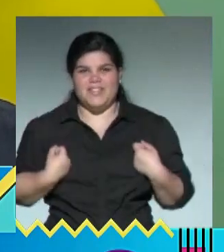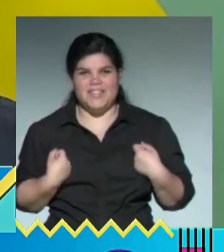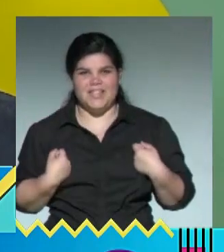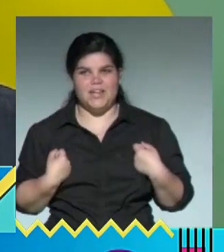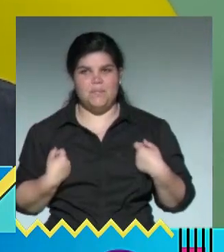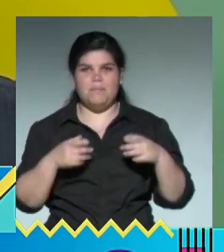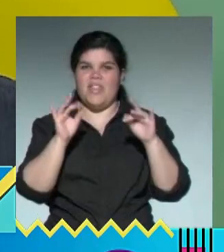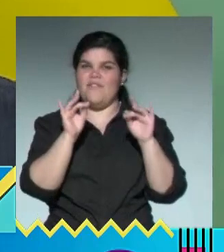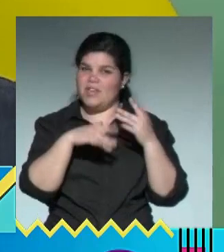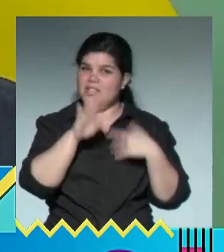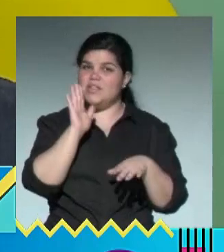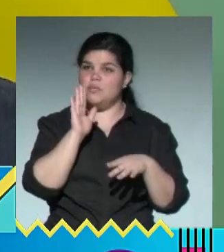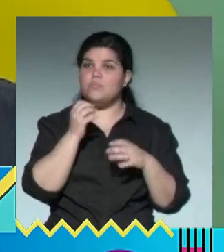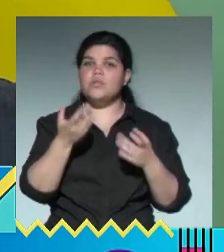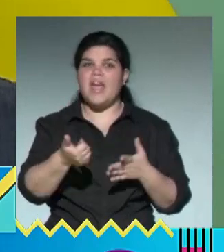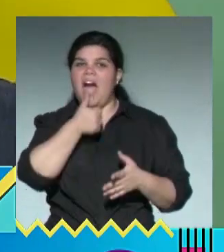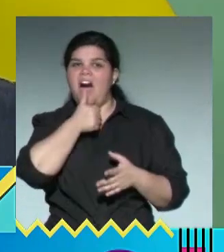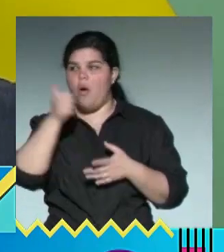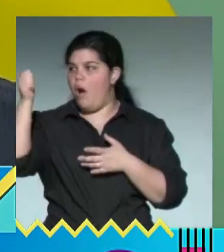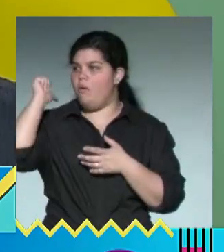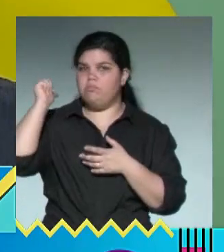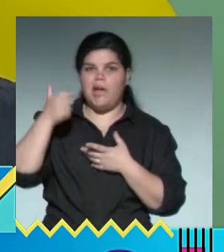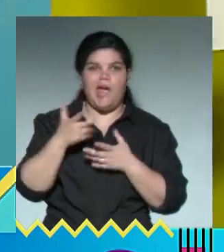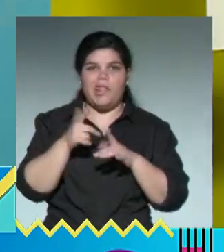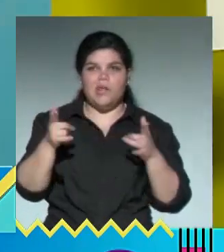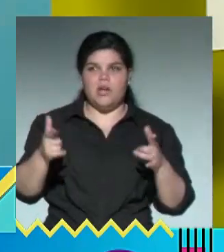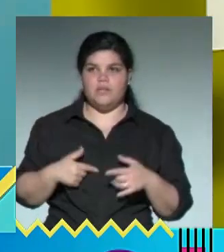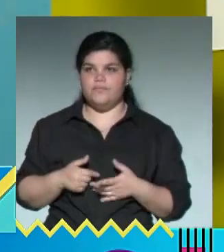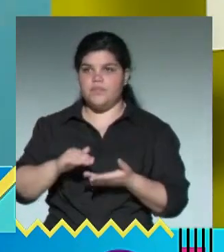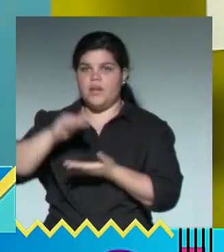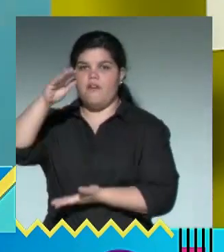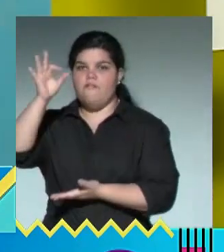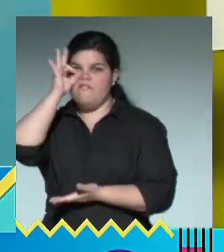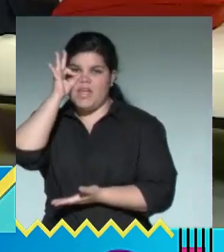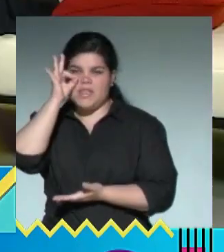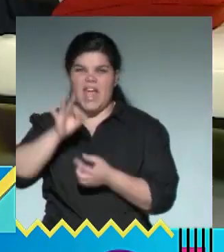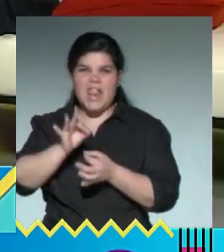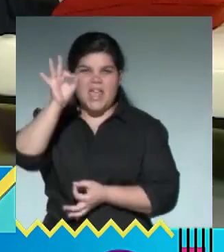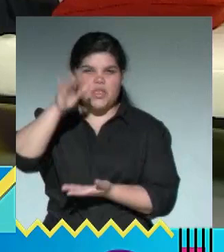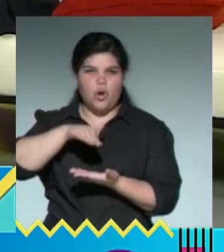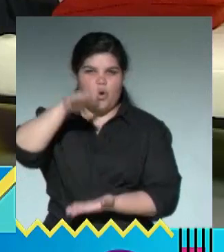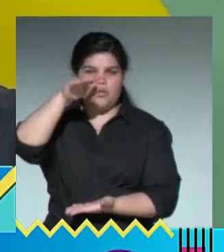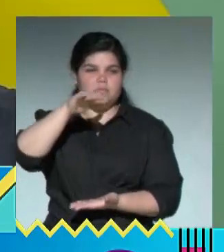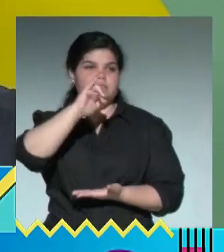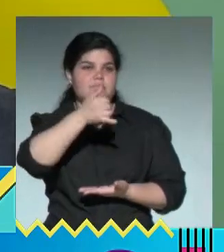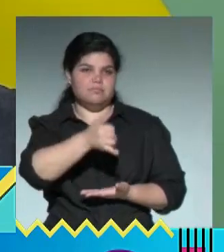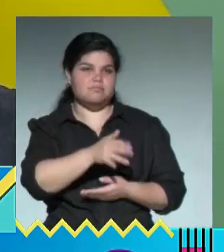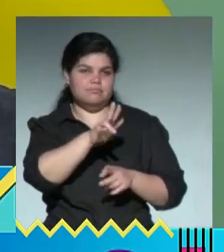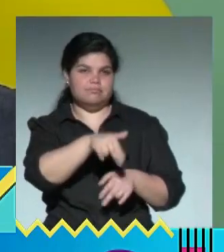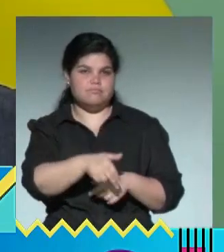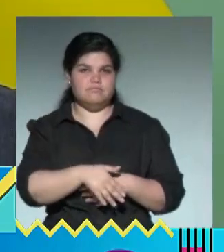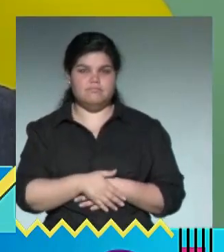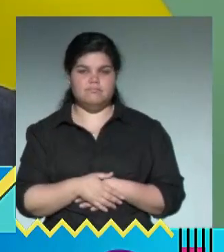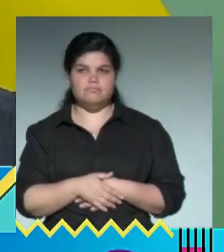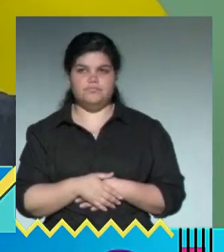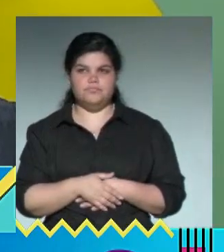más complicado porque no se podía recargar. Claro, la mochila que tiene una capacidad de 20 litros, Sí, ¿no? exactamente. Exacto, 20 litros de agua.